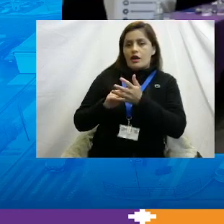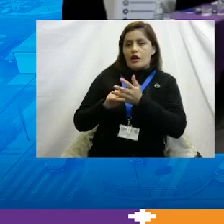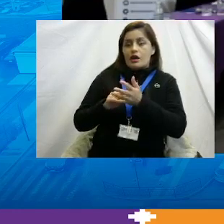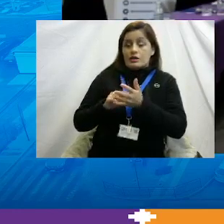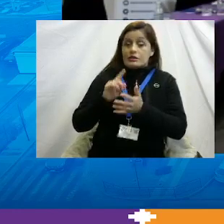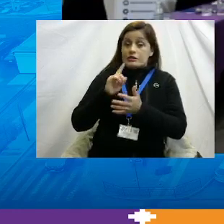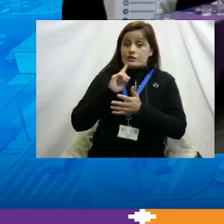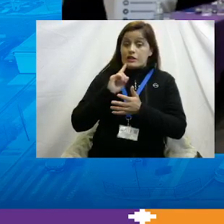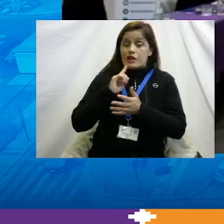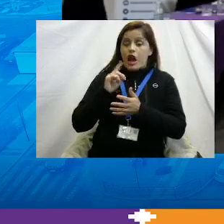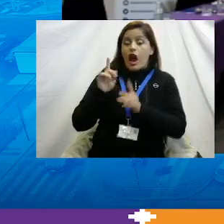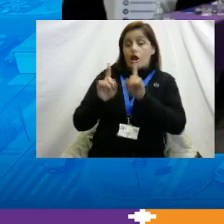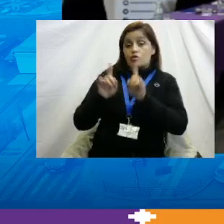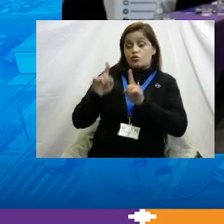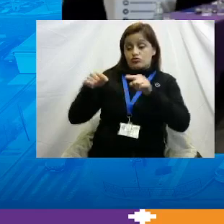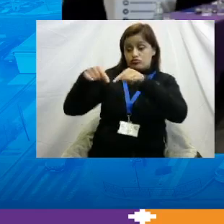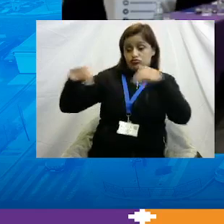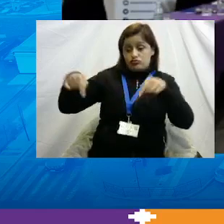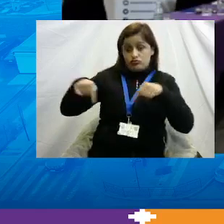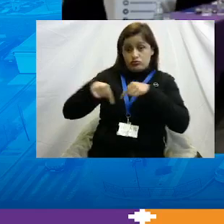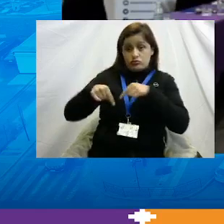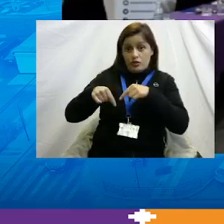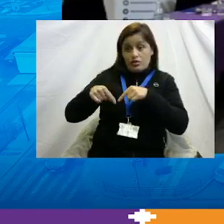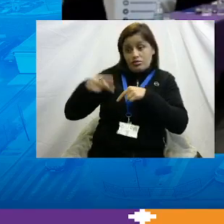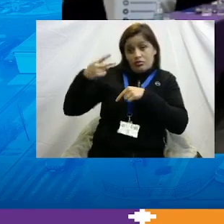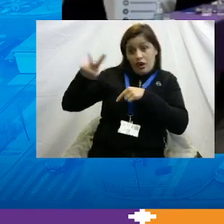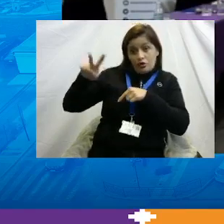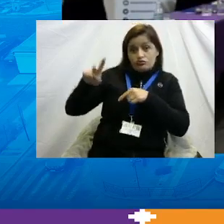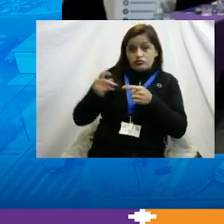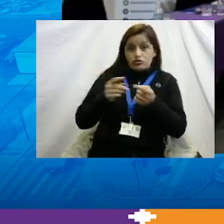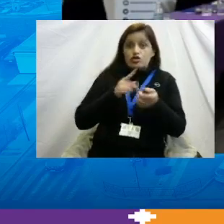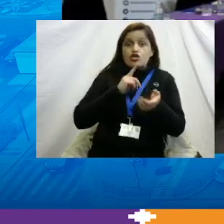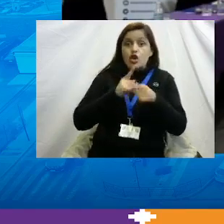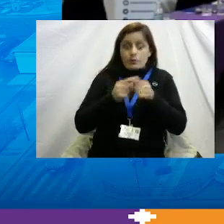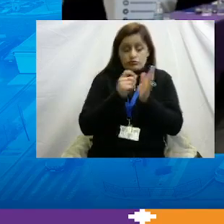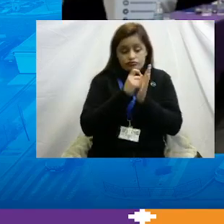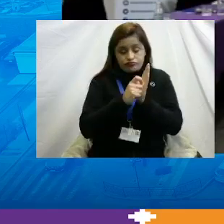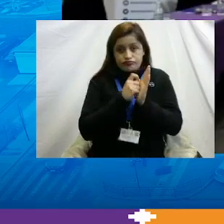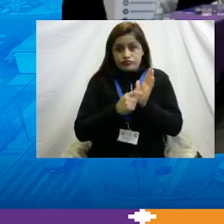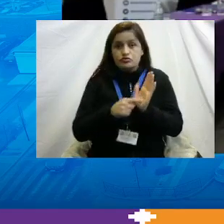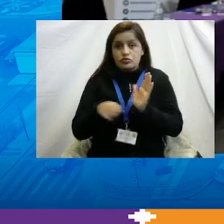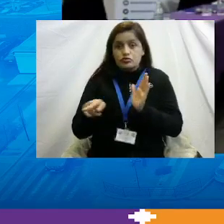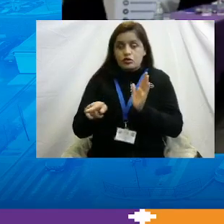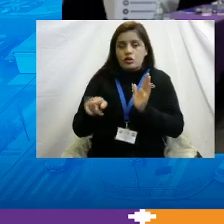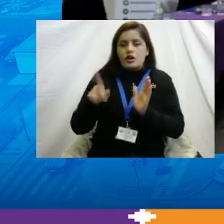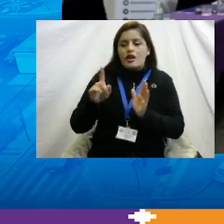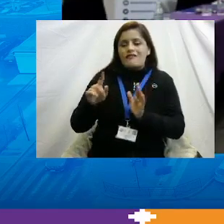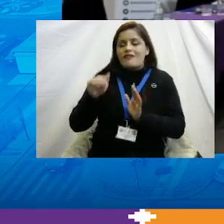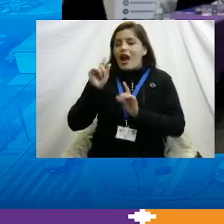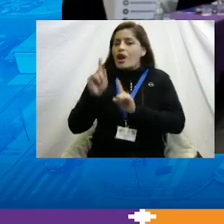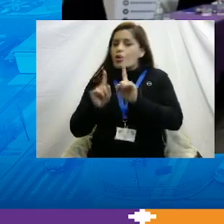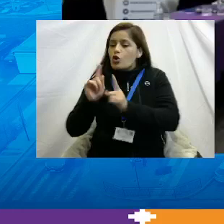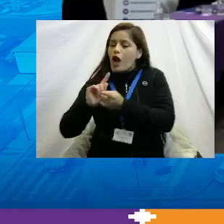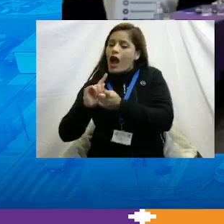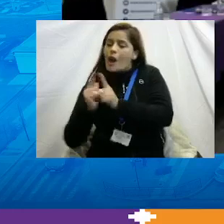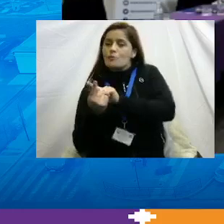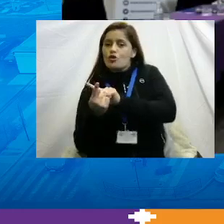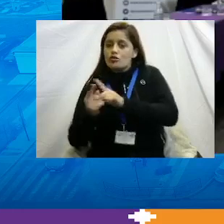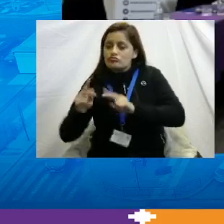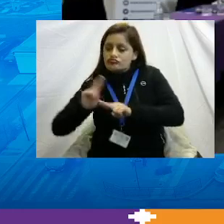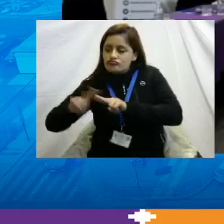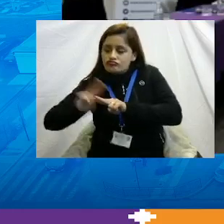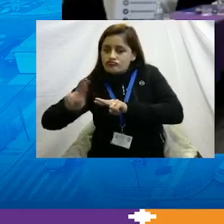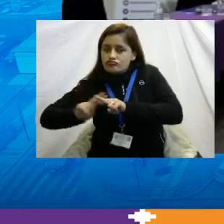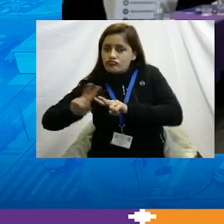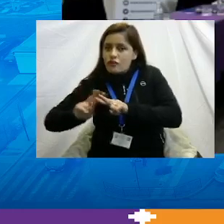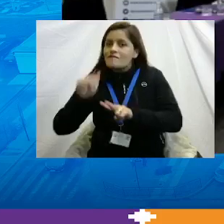muchos locales comerciales en la comuna de Melipilla que tienen problemas con su recepción final, con sus títulos y también